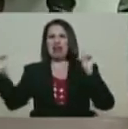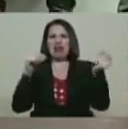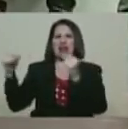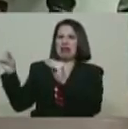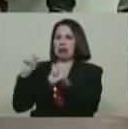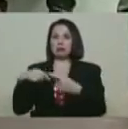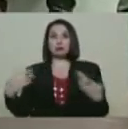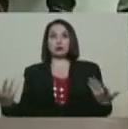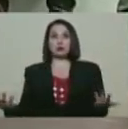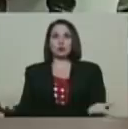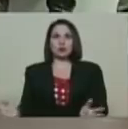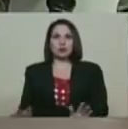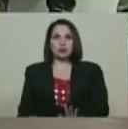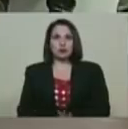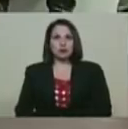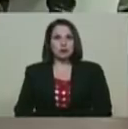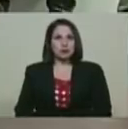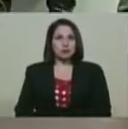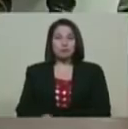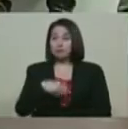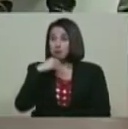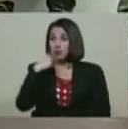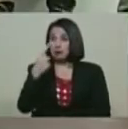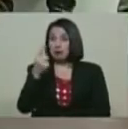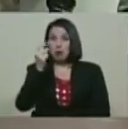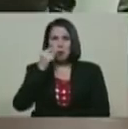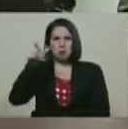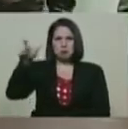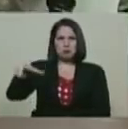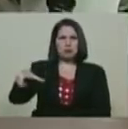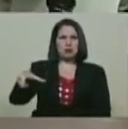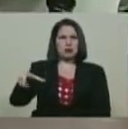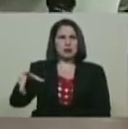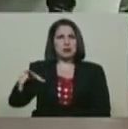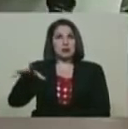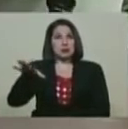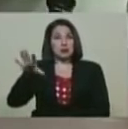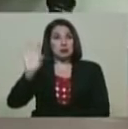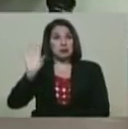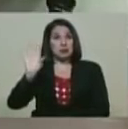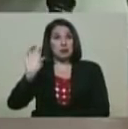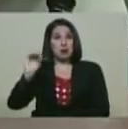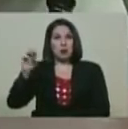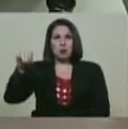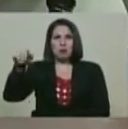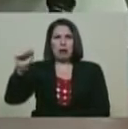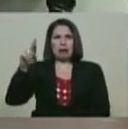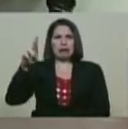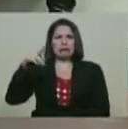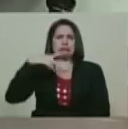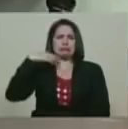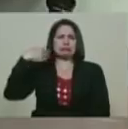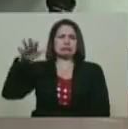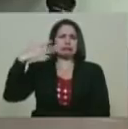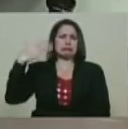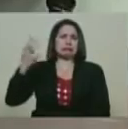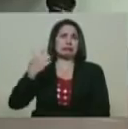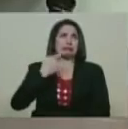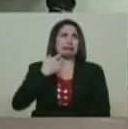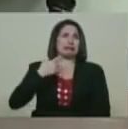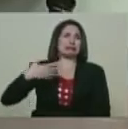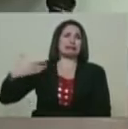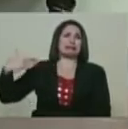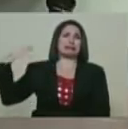uno. Eligieron al señor Omar Barbosa, un dinosaurio de los dinosaurios de la